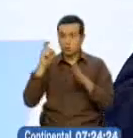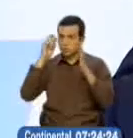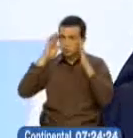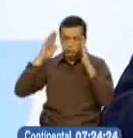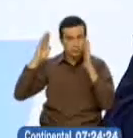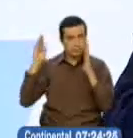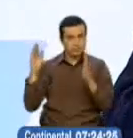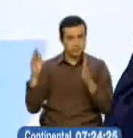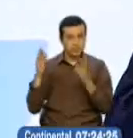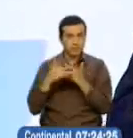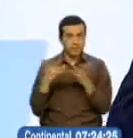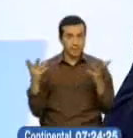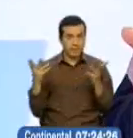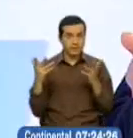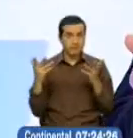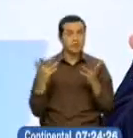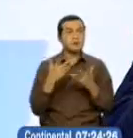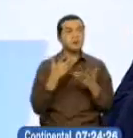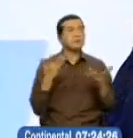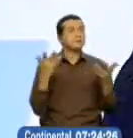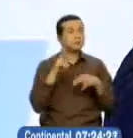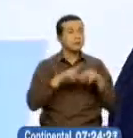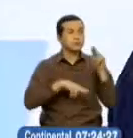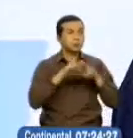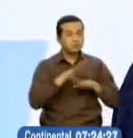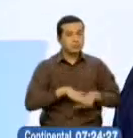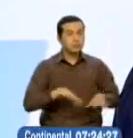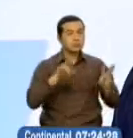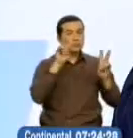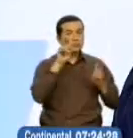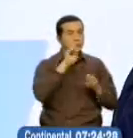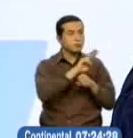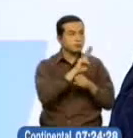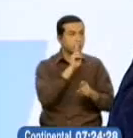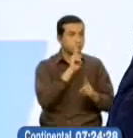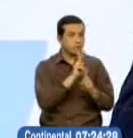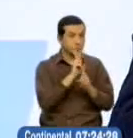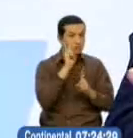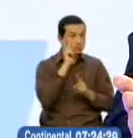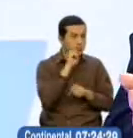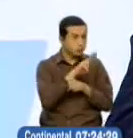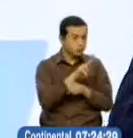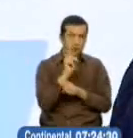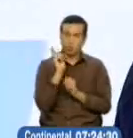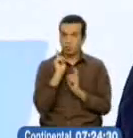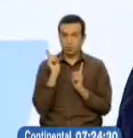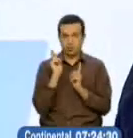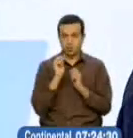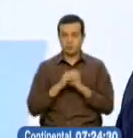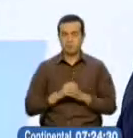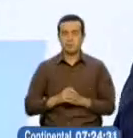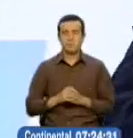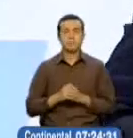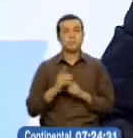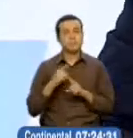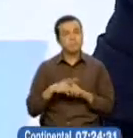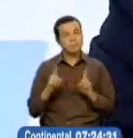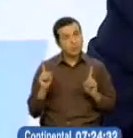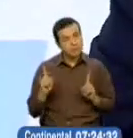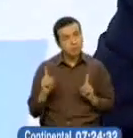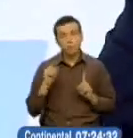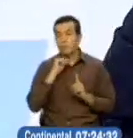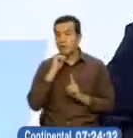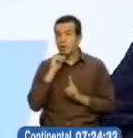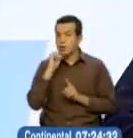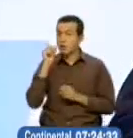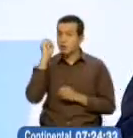ir. La prelación de las obras no es cuestión de la superintendencia, pero creo que a veces por falta